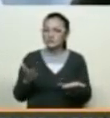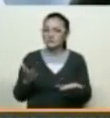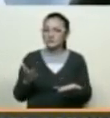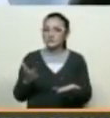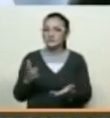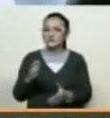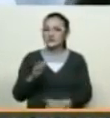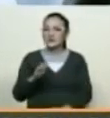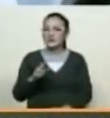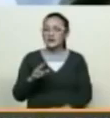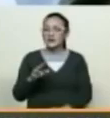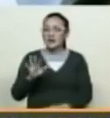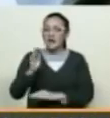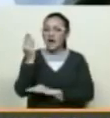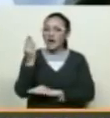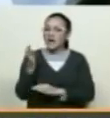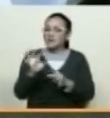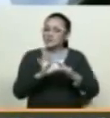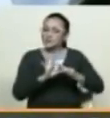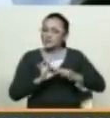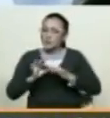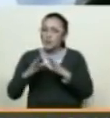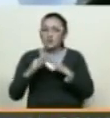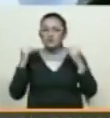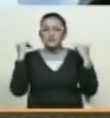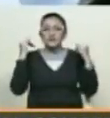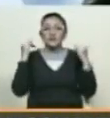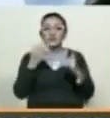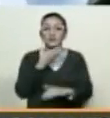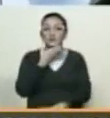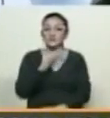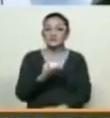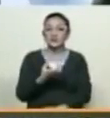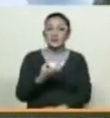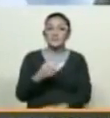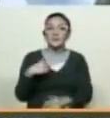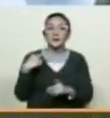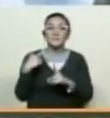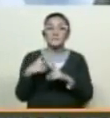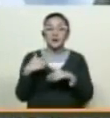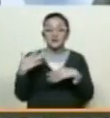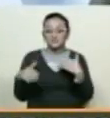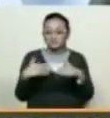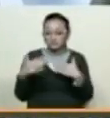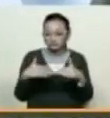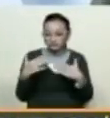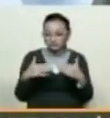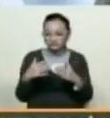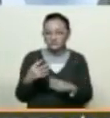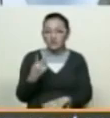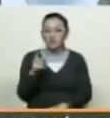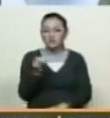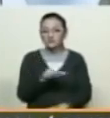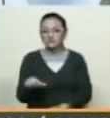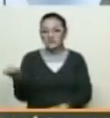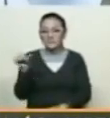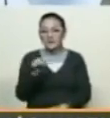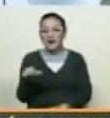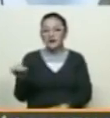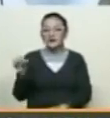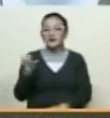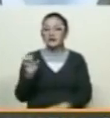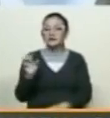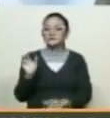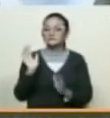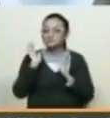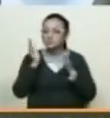potencialidad de que unimos todas las fiestas decembrinas junto con el proceso de las dos semanas marianas dedicado a